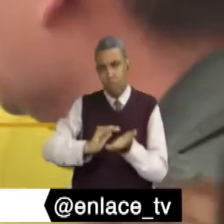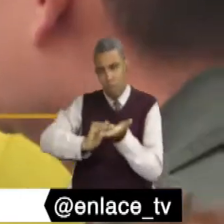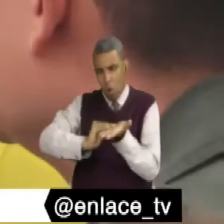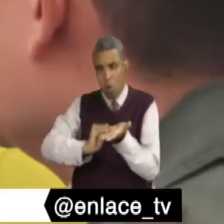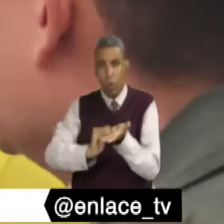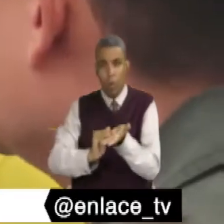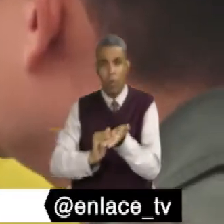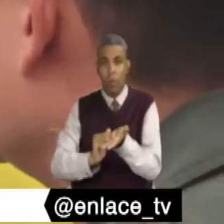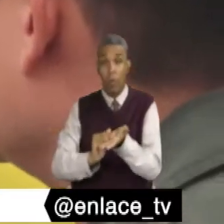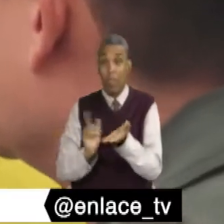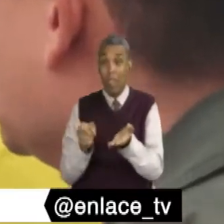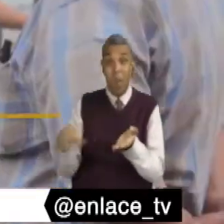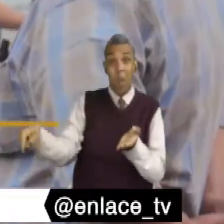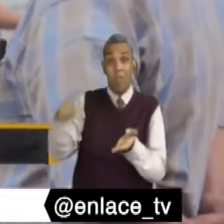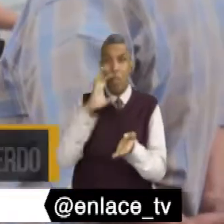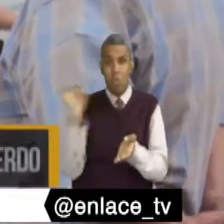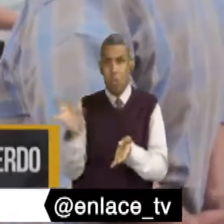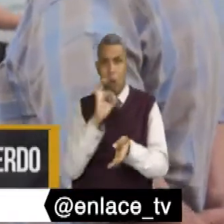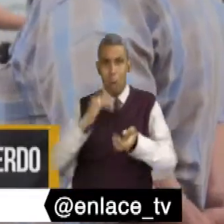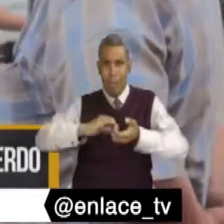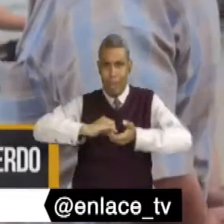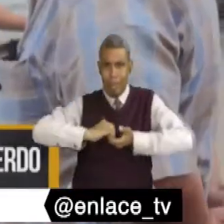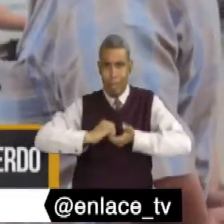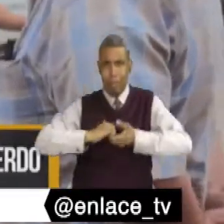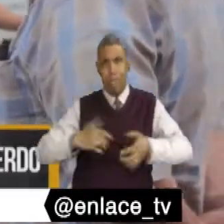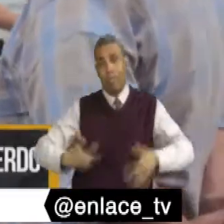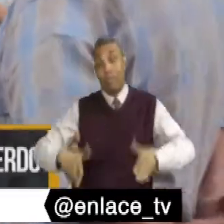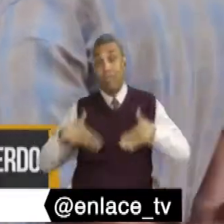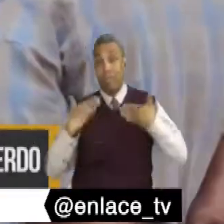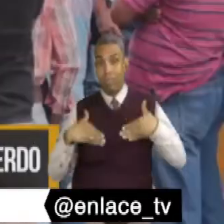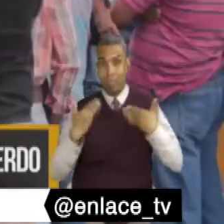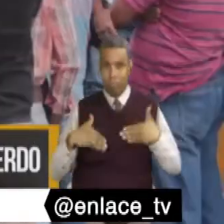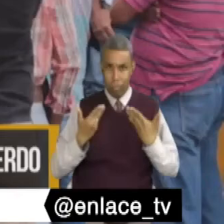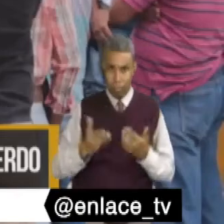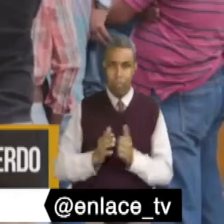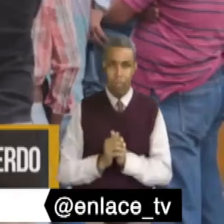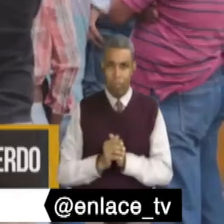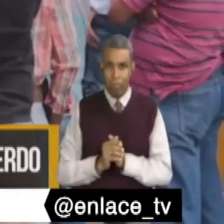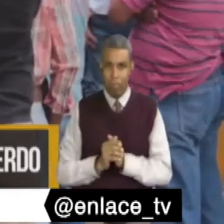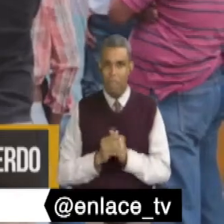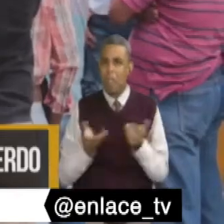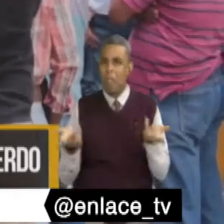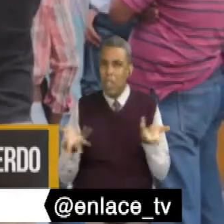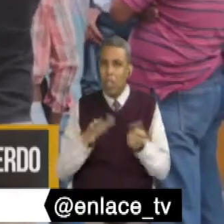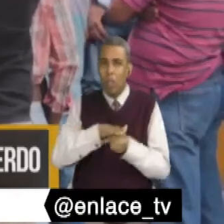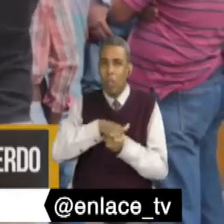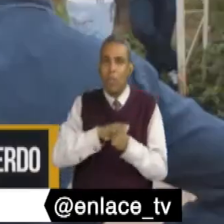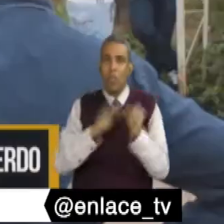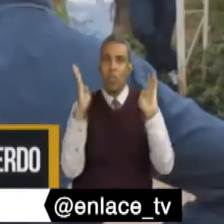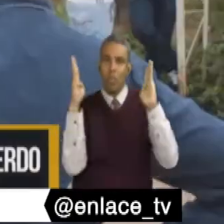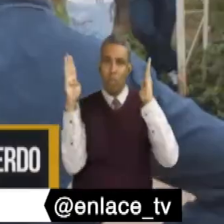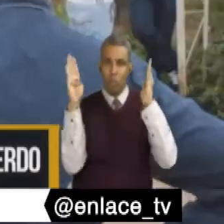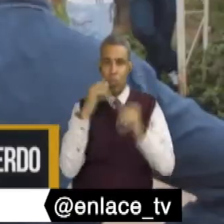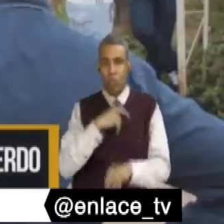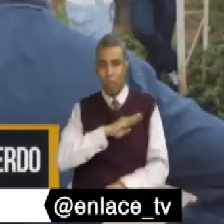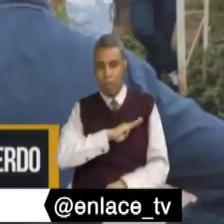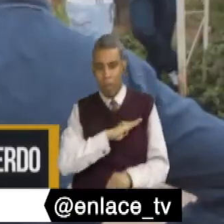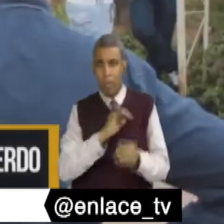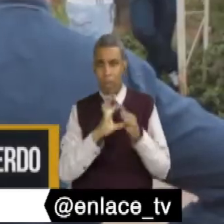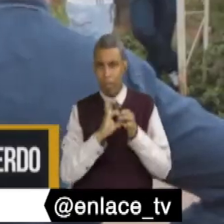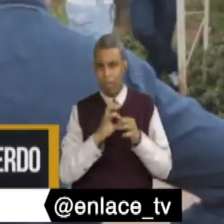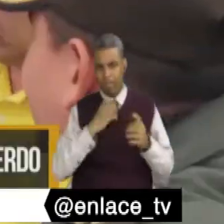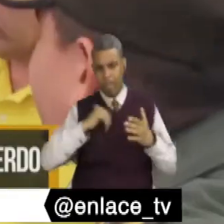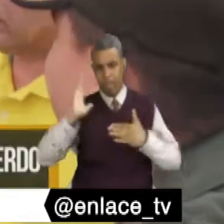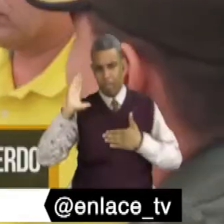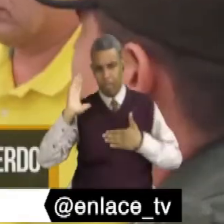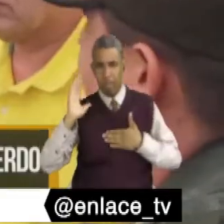protestas reclamando intervención de la arteria vial en el sector del Boston. En este espacio, Ecopetrol y la alcaldía se comprometieron en